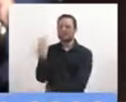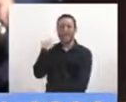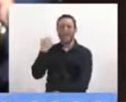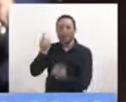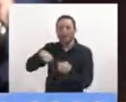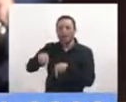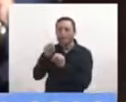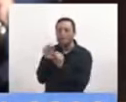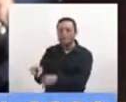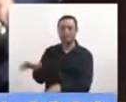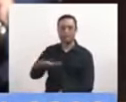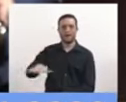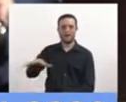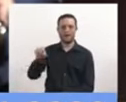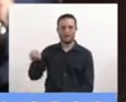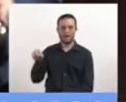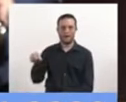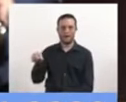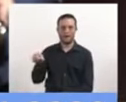Estado de otro, a veces